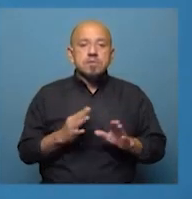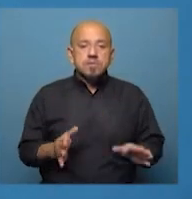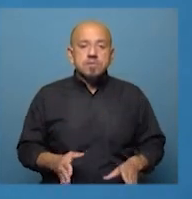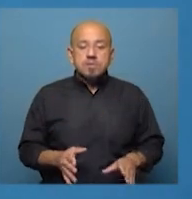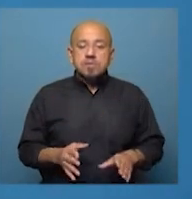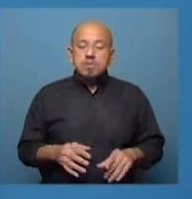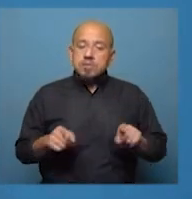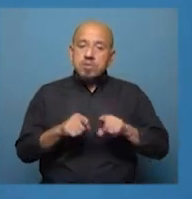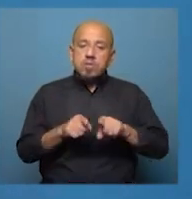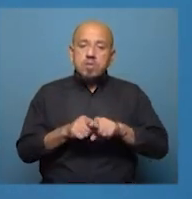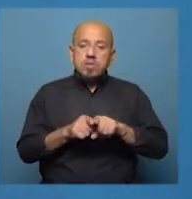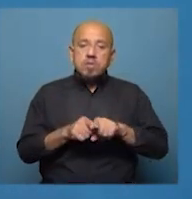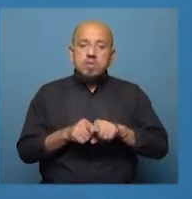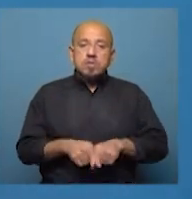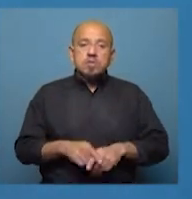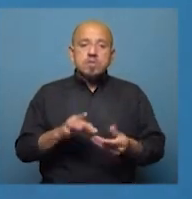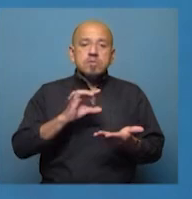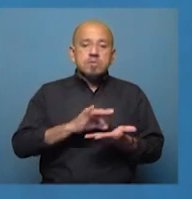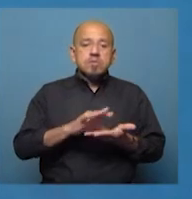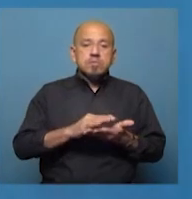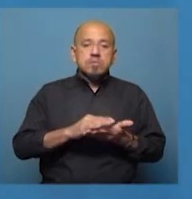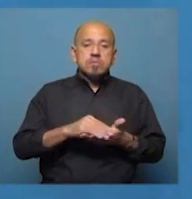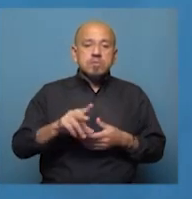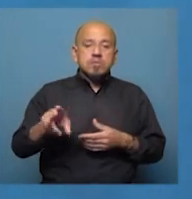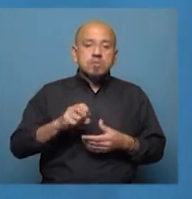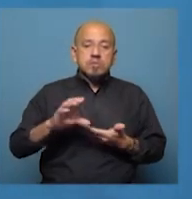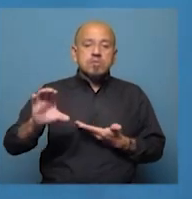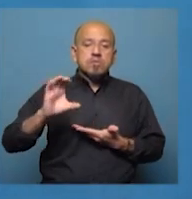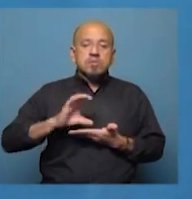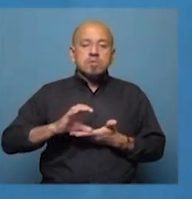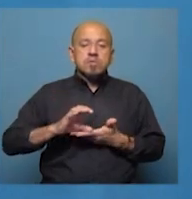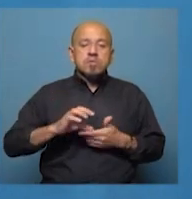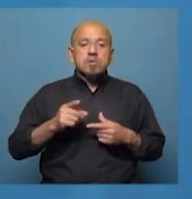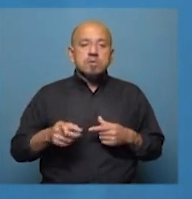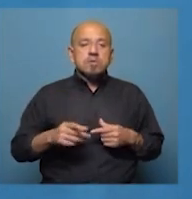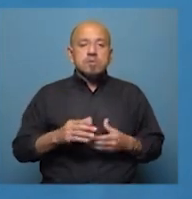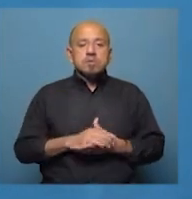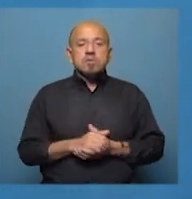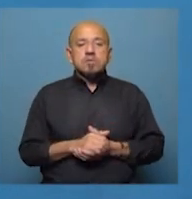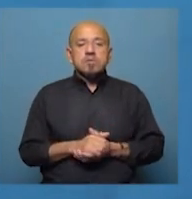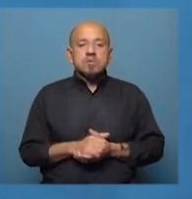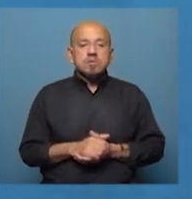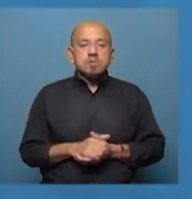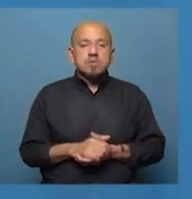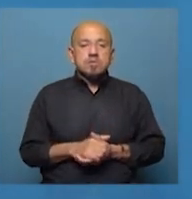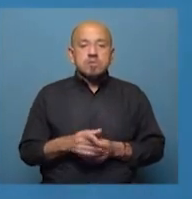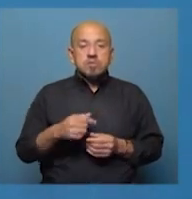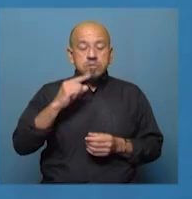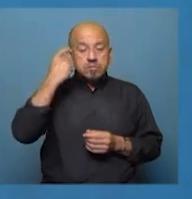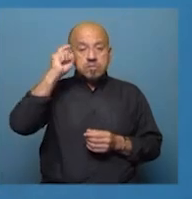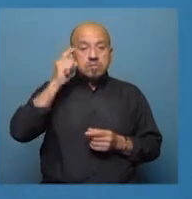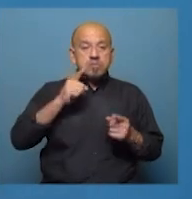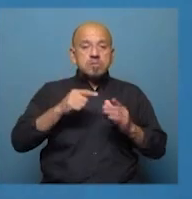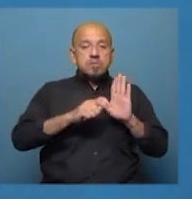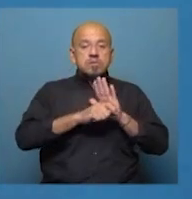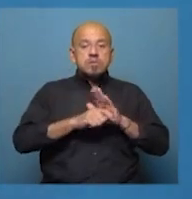situación similar no que sus despidos no lo van a poder cobrar eso es absolutamente arbitrario es innovador y en el